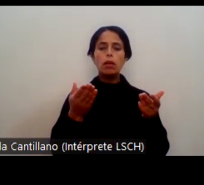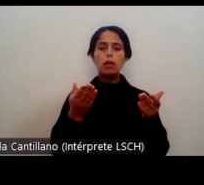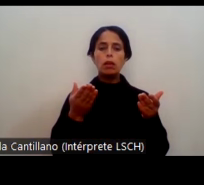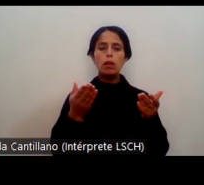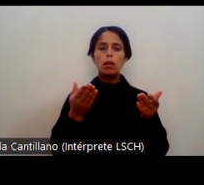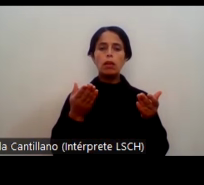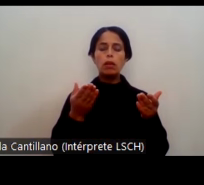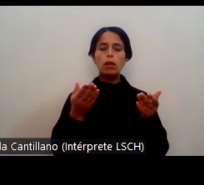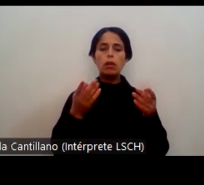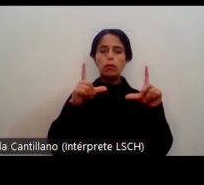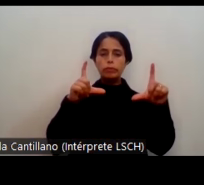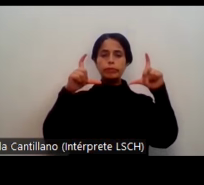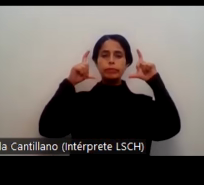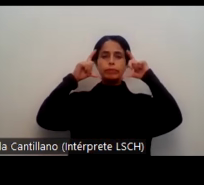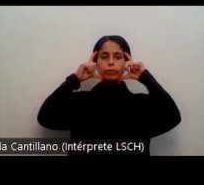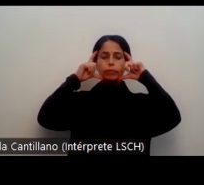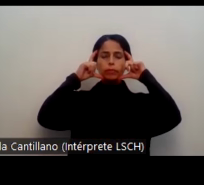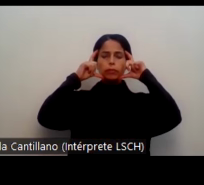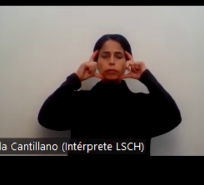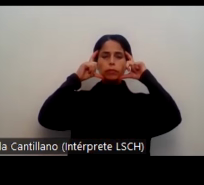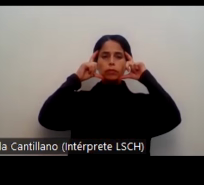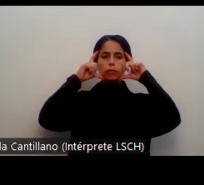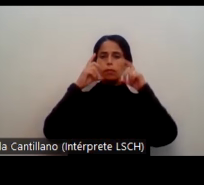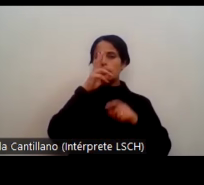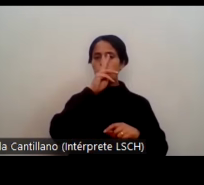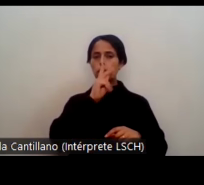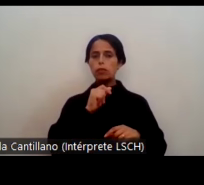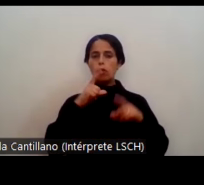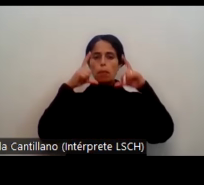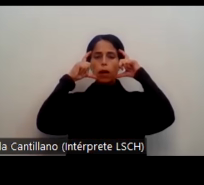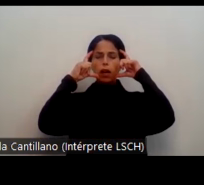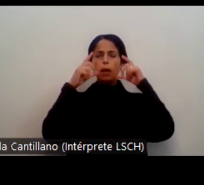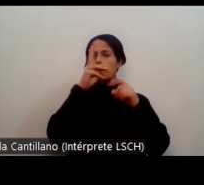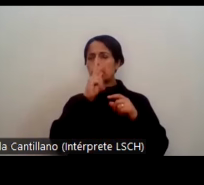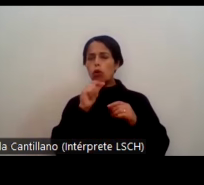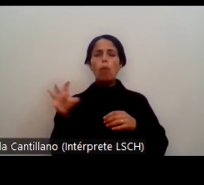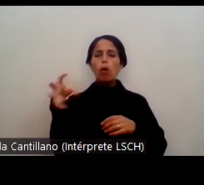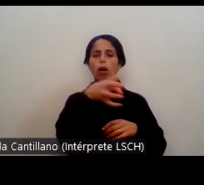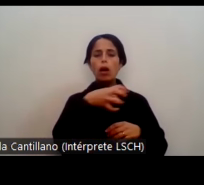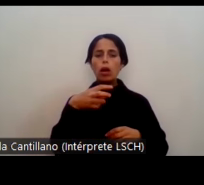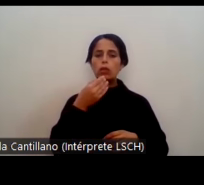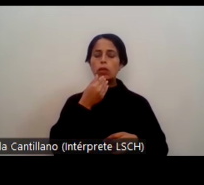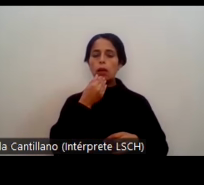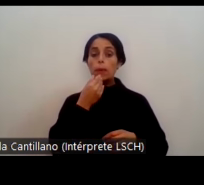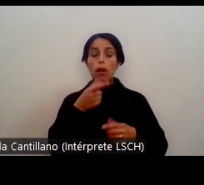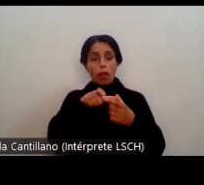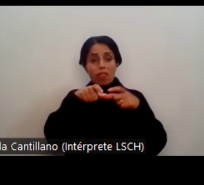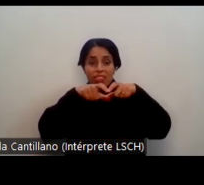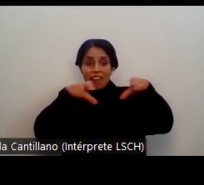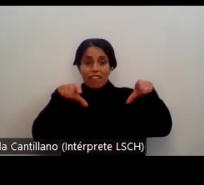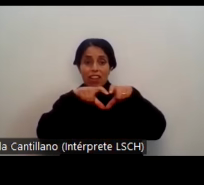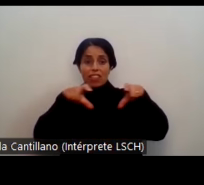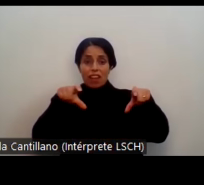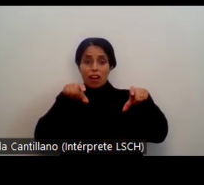trasponer o sobreponer sobre la cara de un individuo algo parecido a una máscara felínica. Y también tenemos tabletas, como esta,